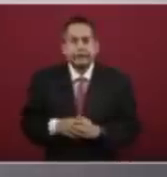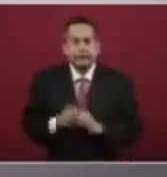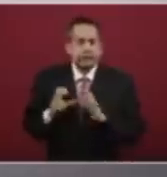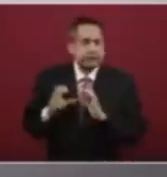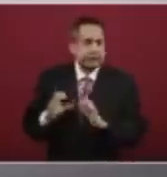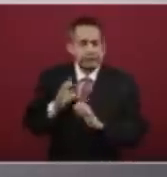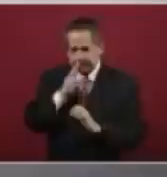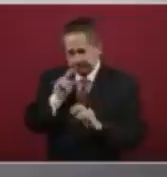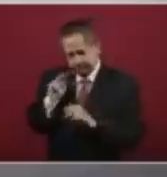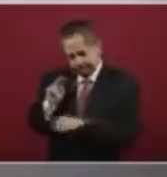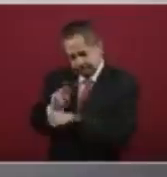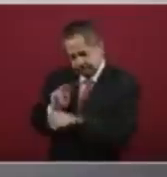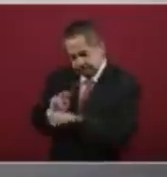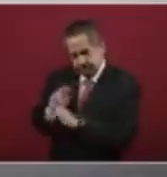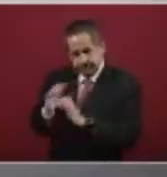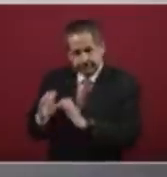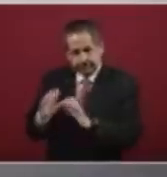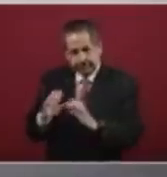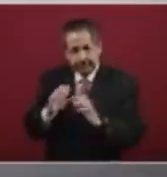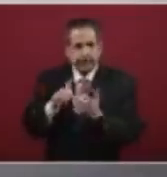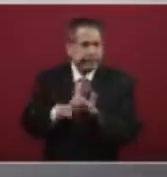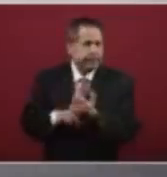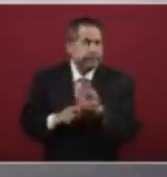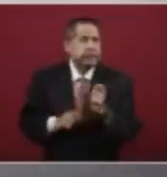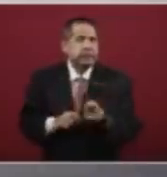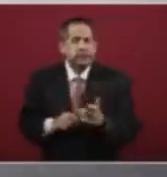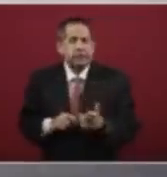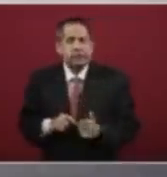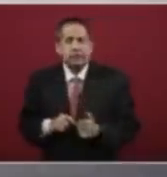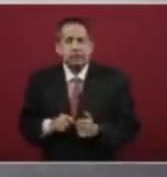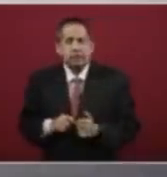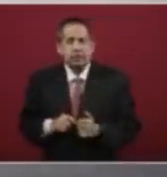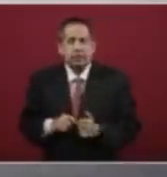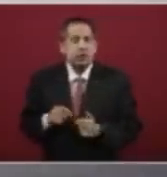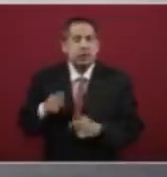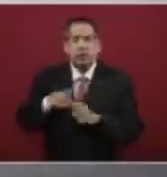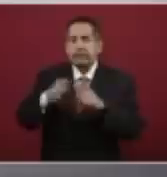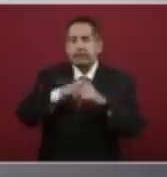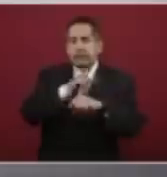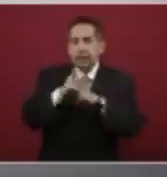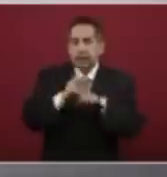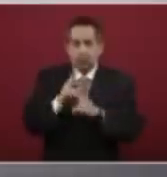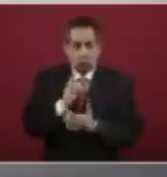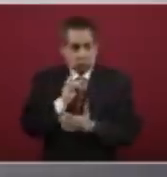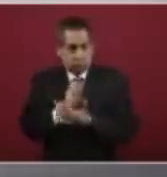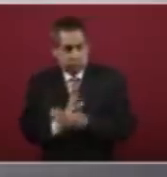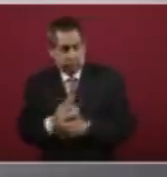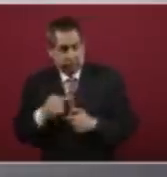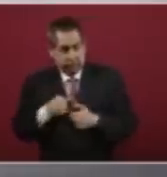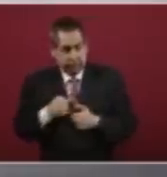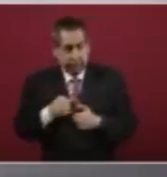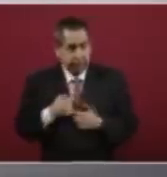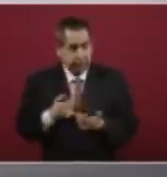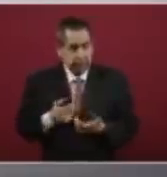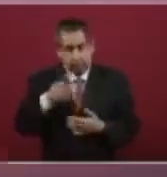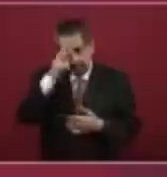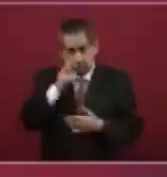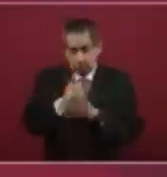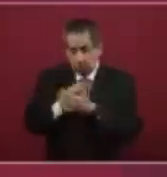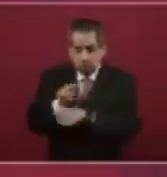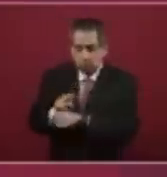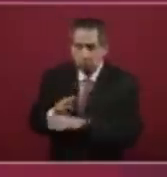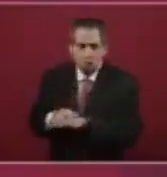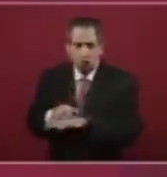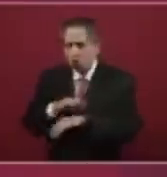cuidado de todos los países, no solo de México.